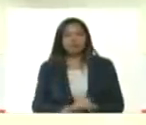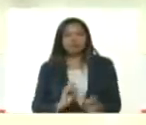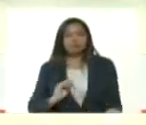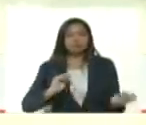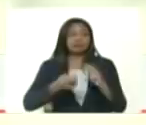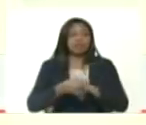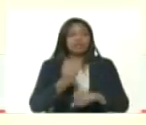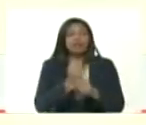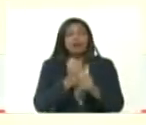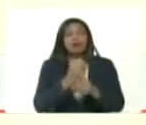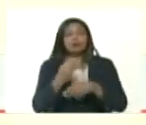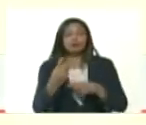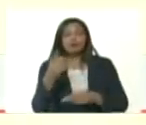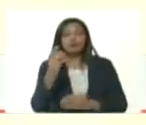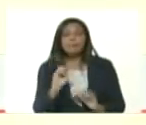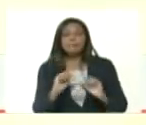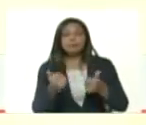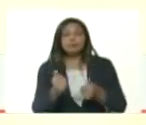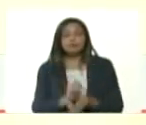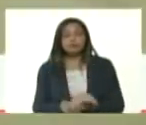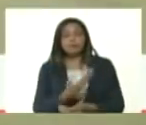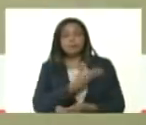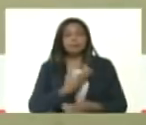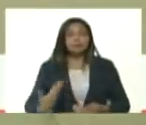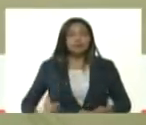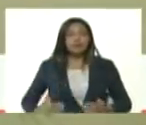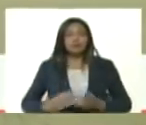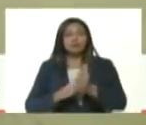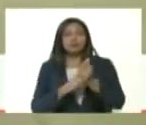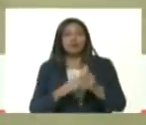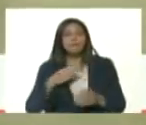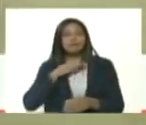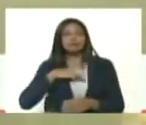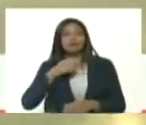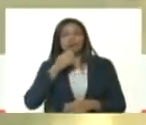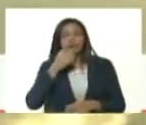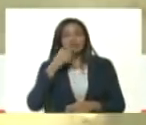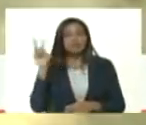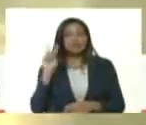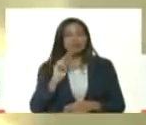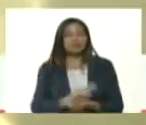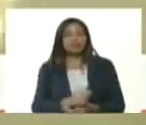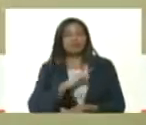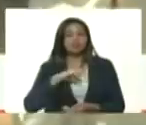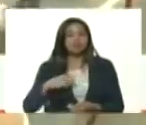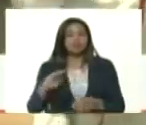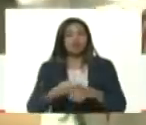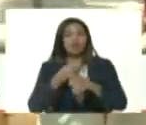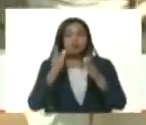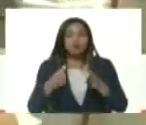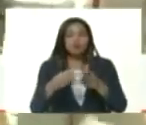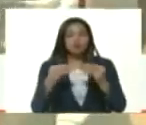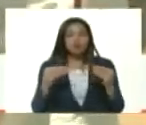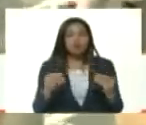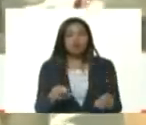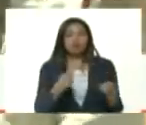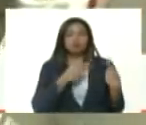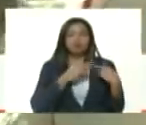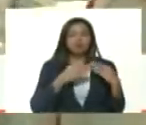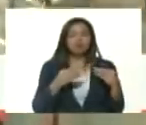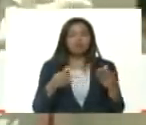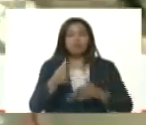trabajo conjunto, en primer lugar, de usted como presidente y comandante de la Misión Venezuela Bella, de nuestro gobernador, de toda la Corporación